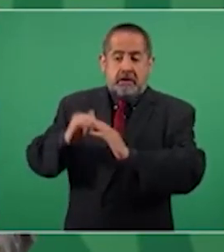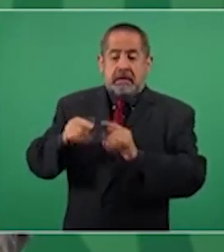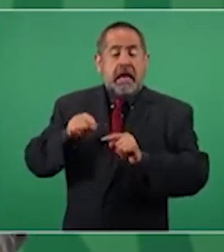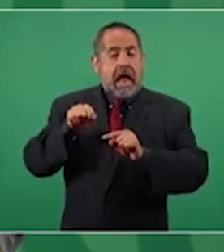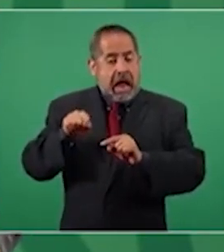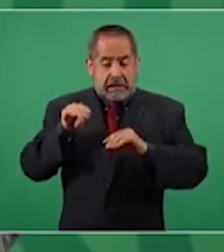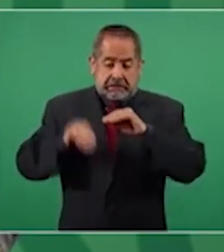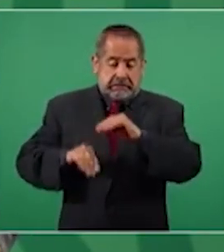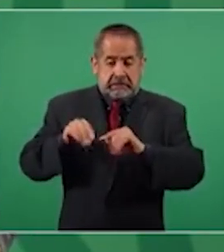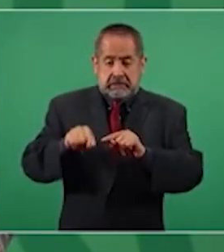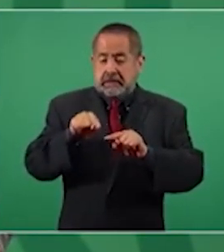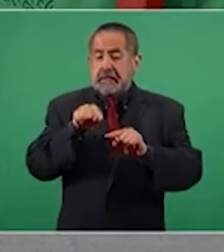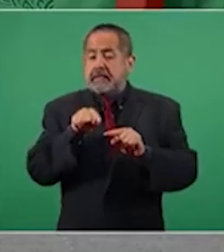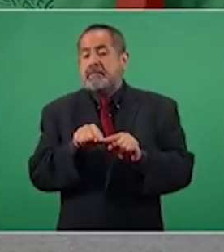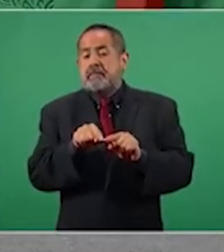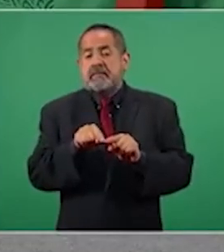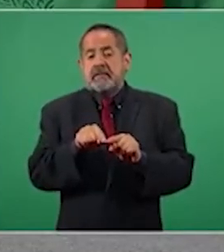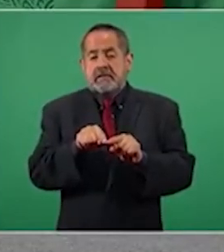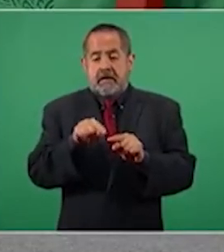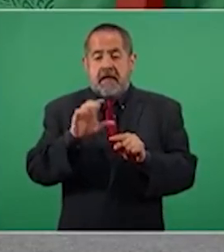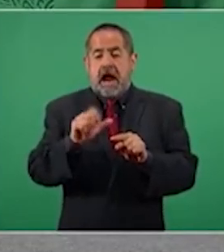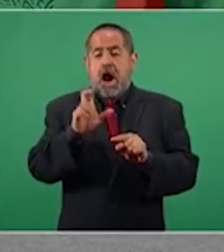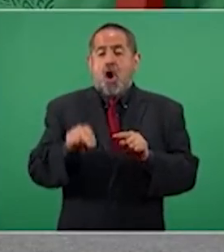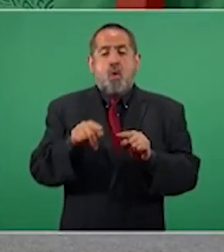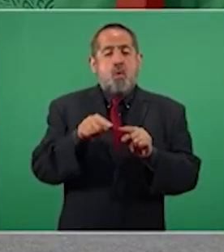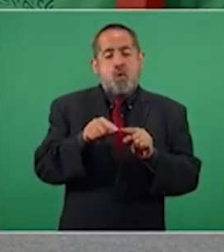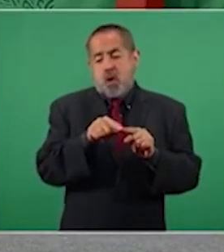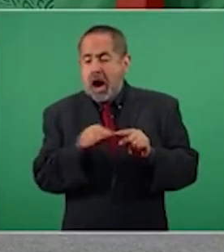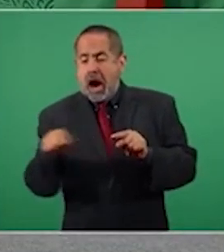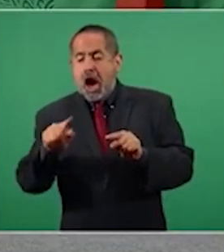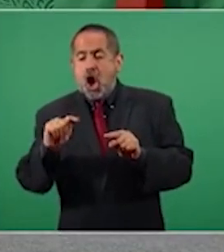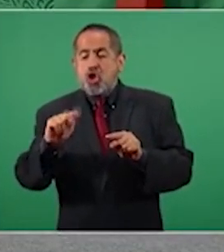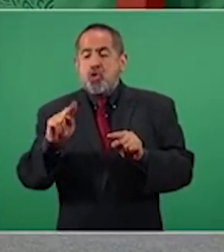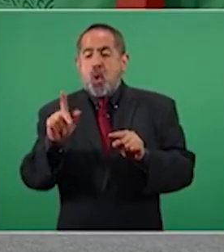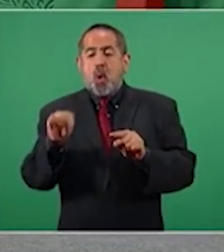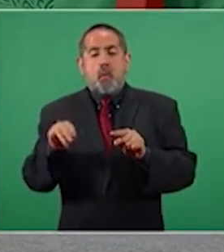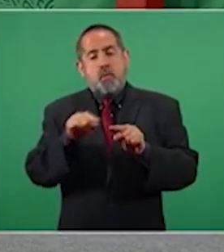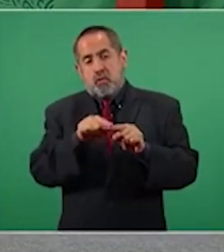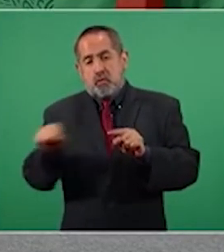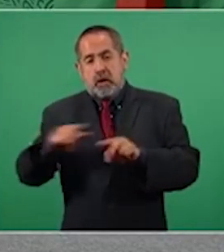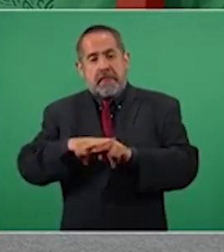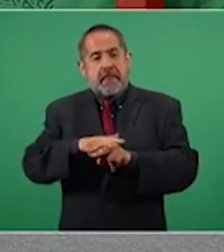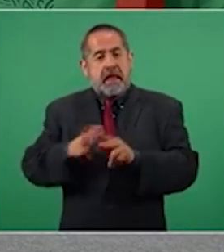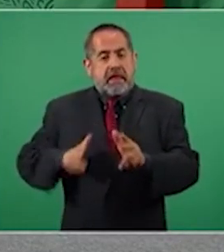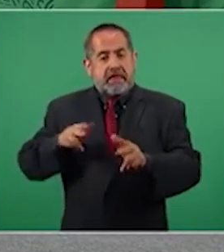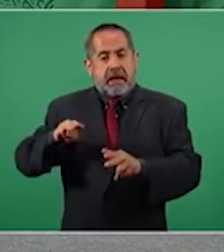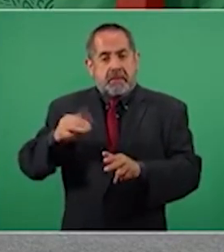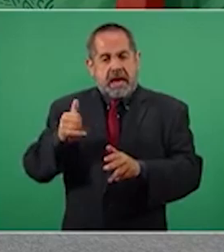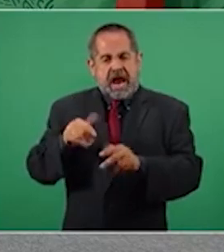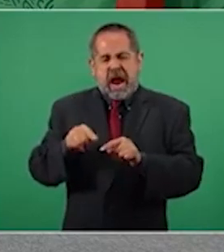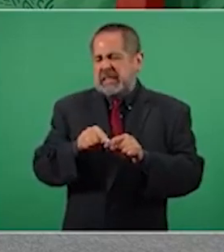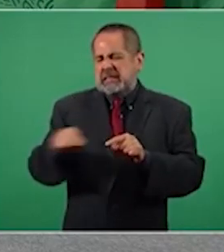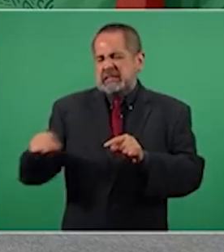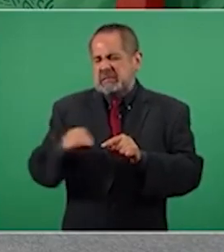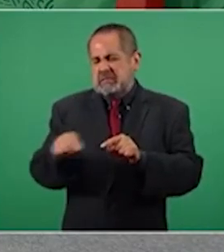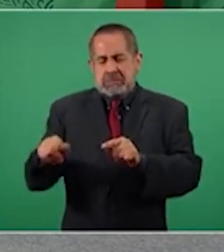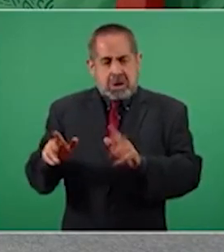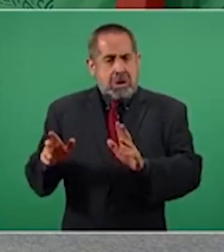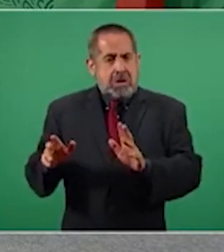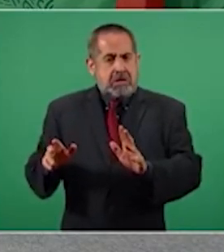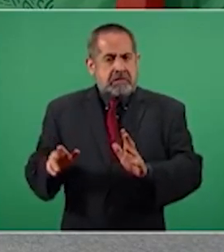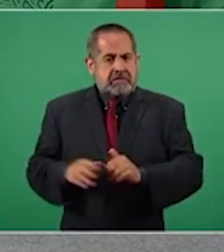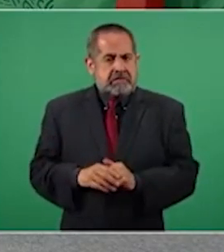tramo de Cancún a Tulum del Tren Maya. Desde